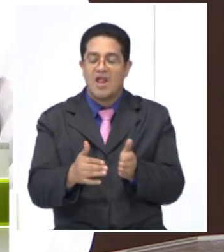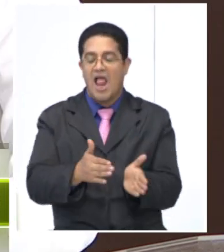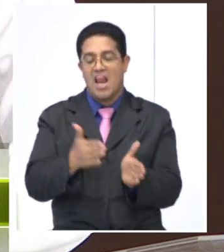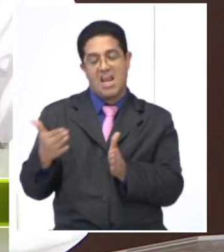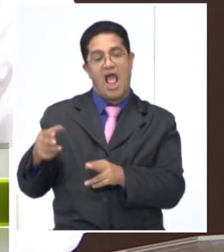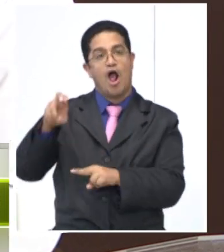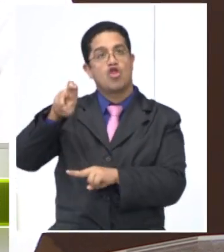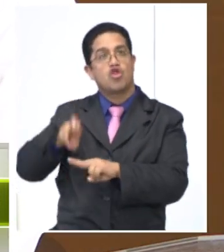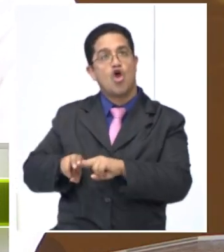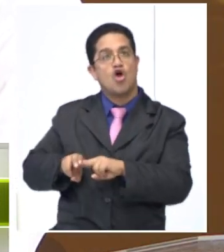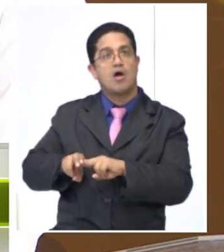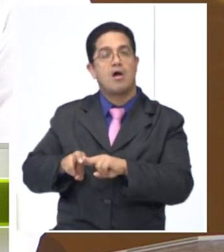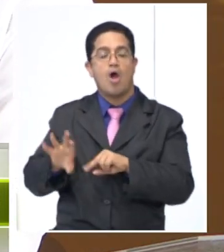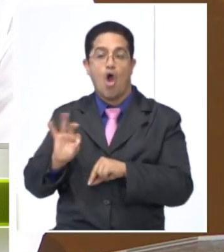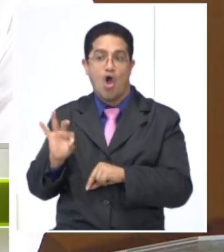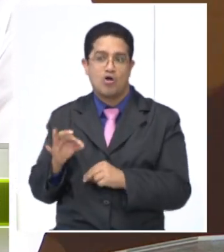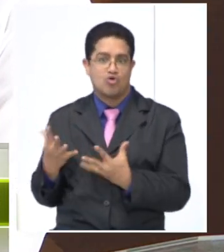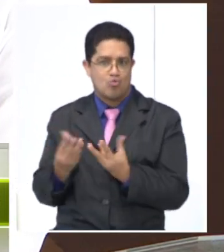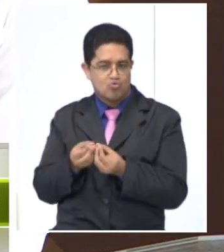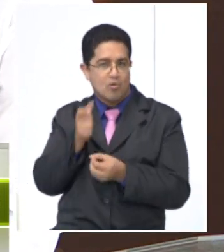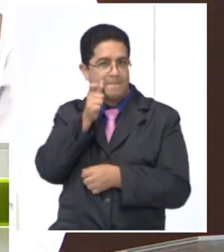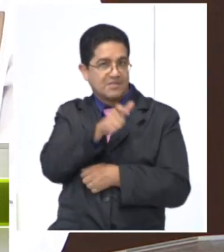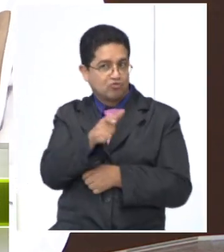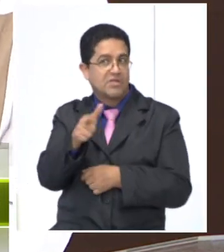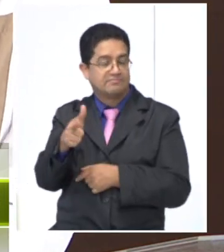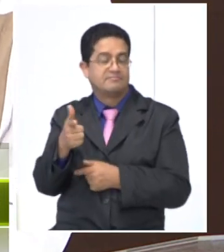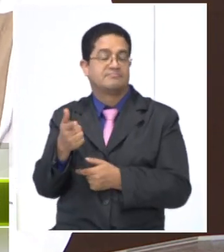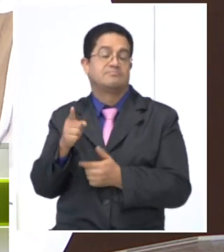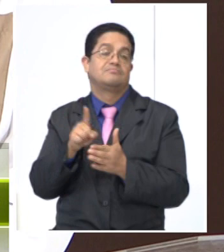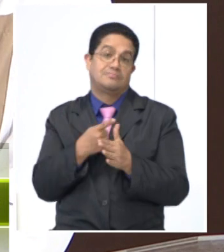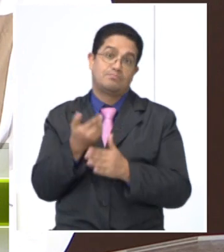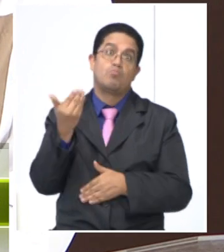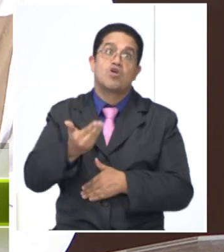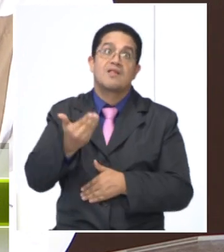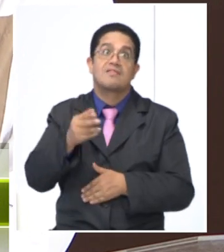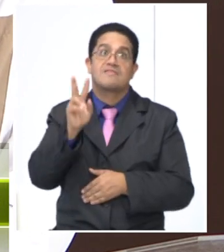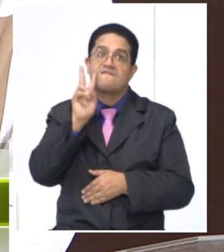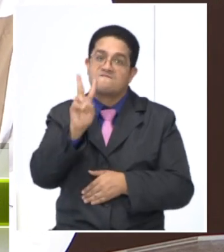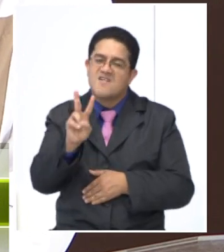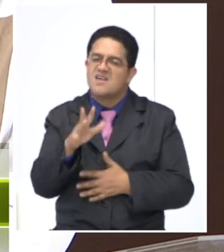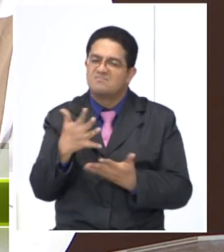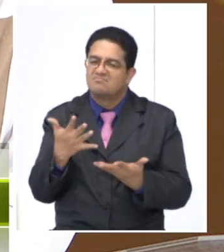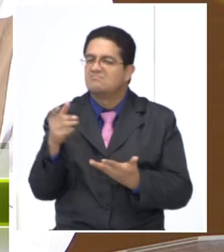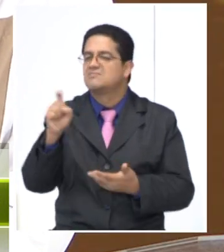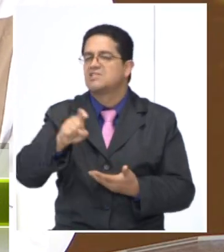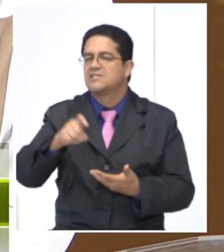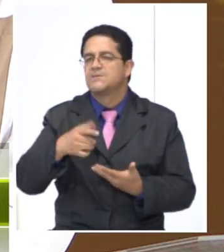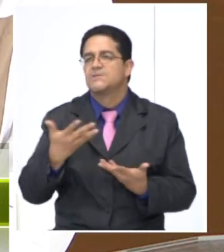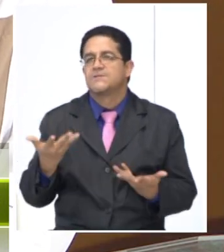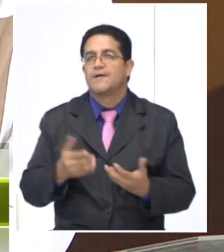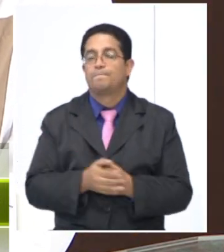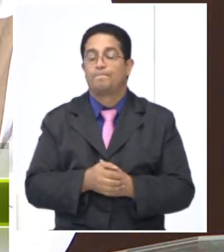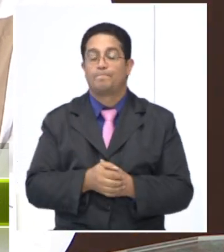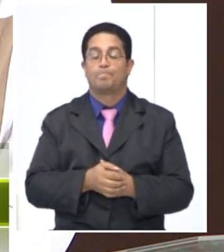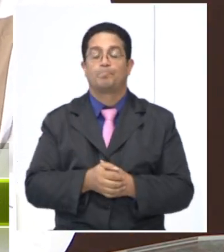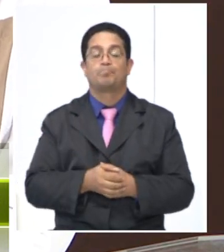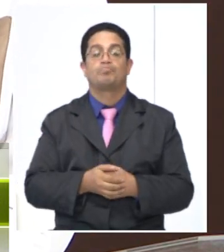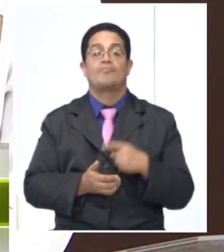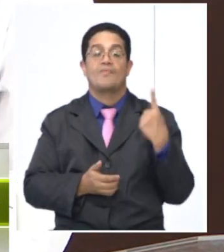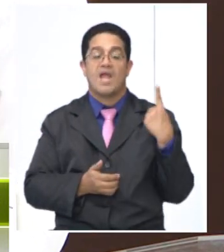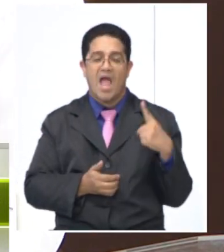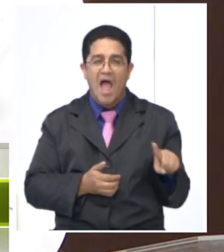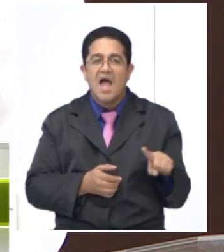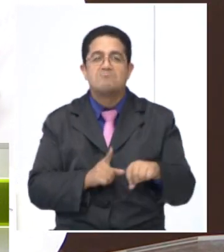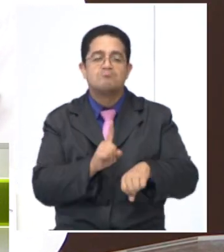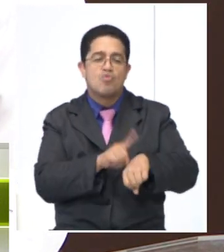o directamente con la persona. Por eso es importante ver qué realmente necesitamos. Existen muchos